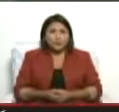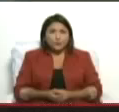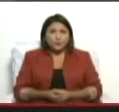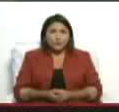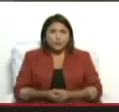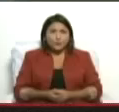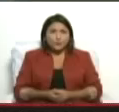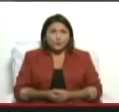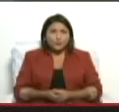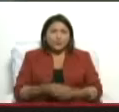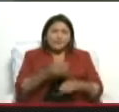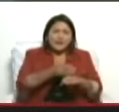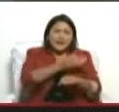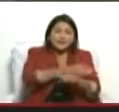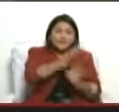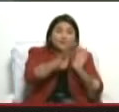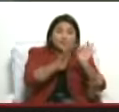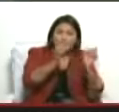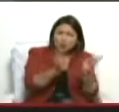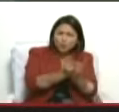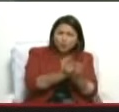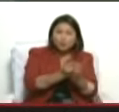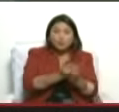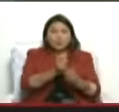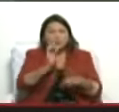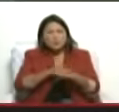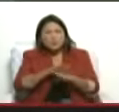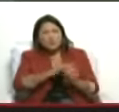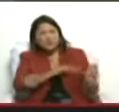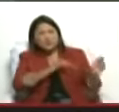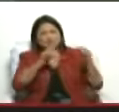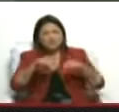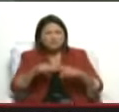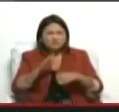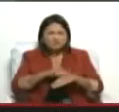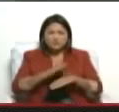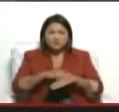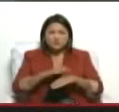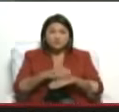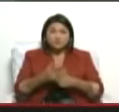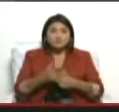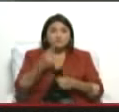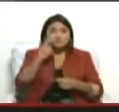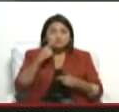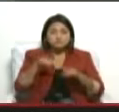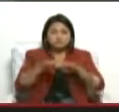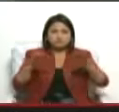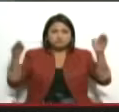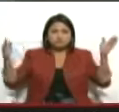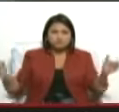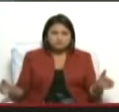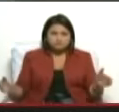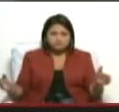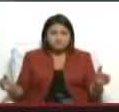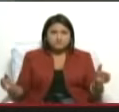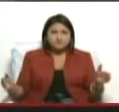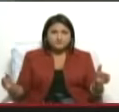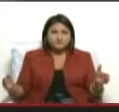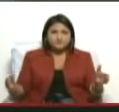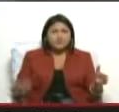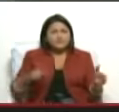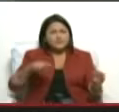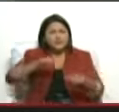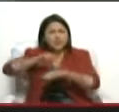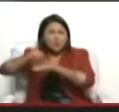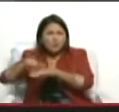breve un preámbulo de por qué estamos acá deses pueden observar y luego vamos a detallar en